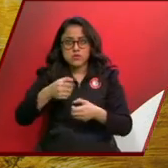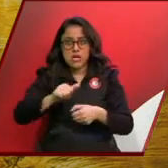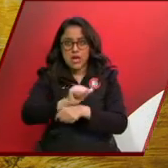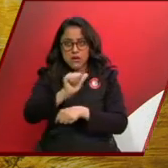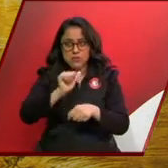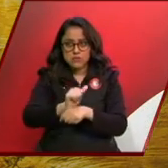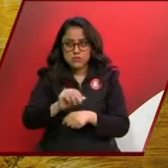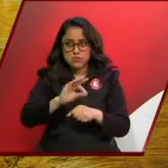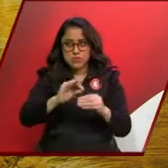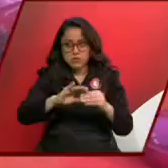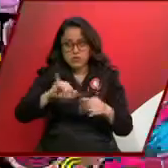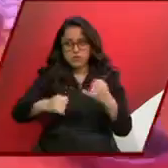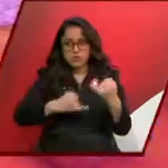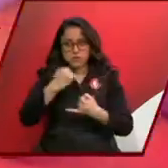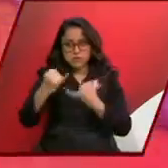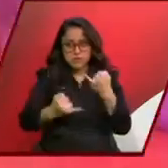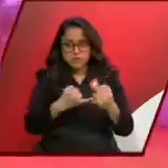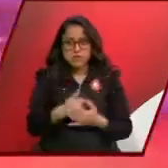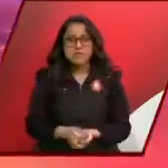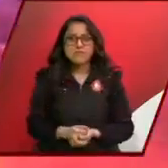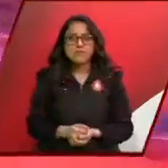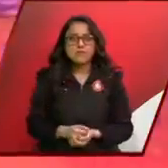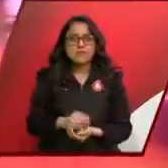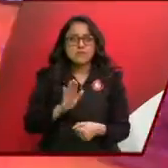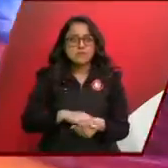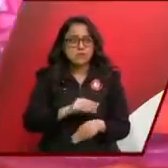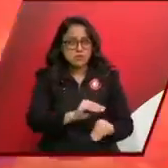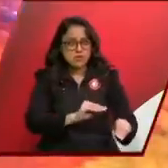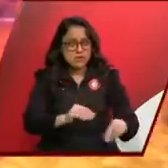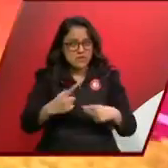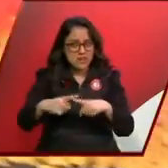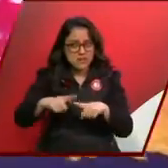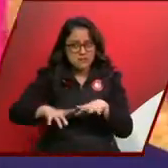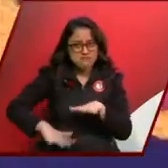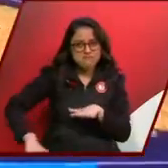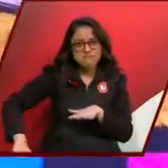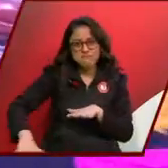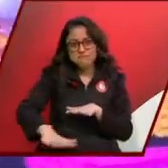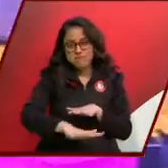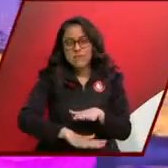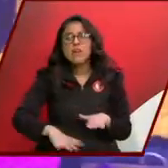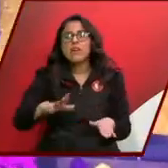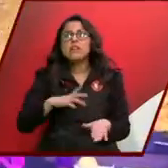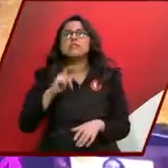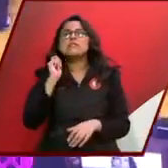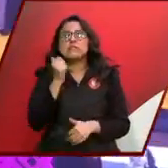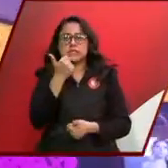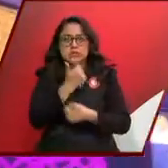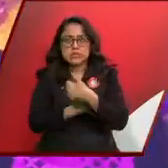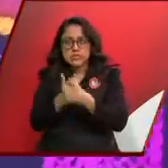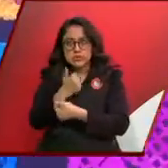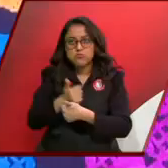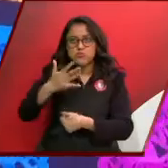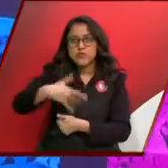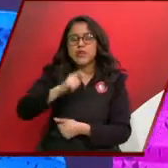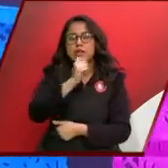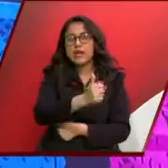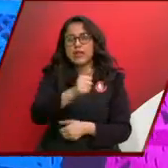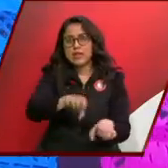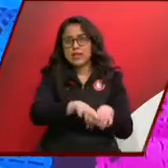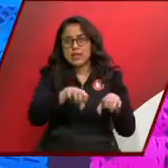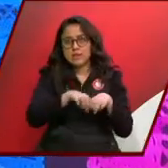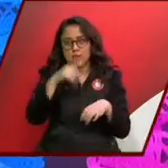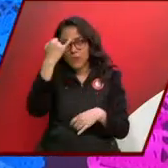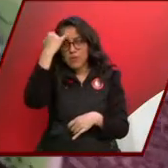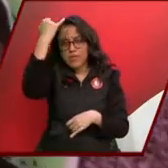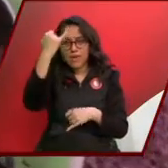que van a llevar el letrero de juguetón. Más allá de colocar las piezas básicas de un altar, en este concurso se busca que cada equipo eche a